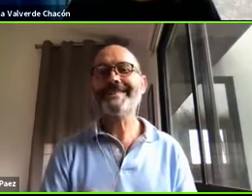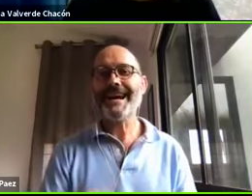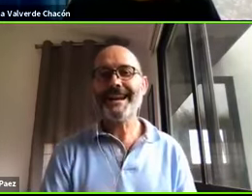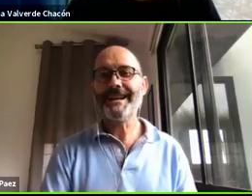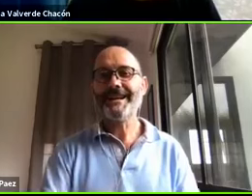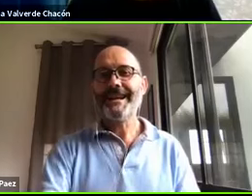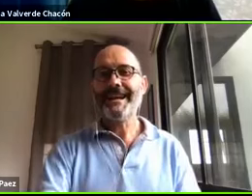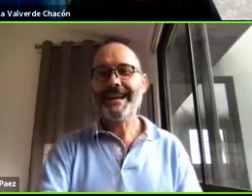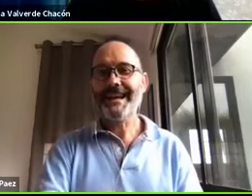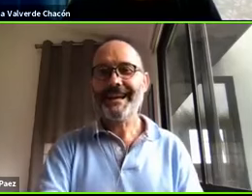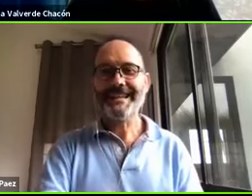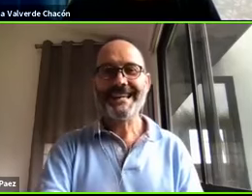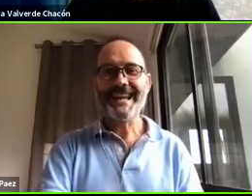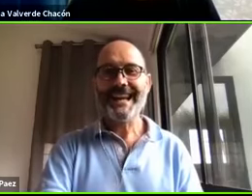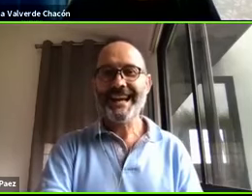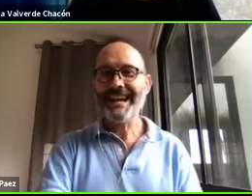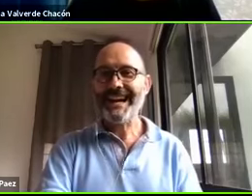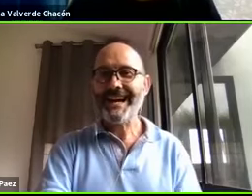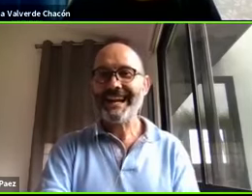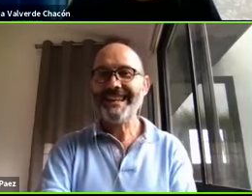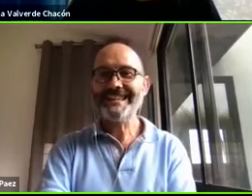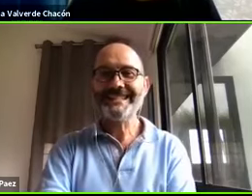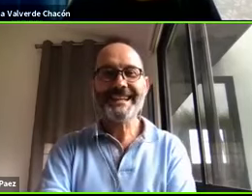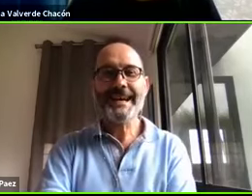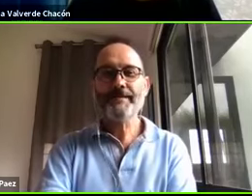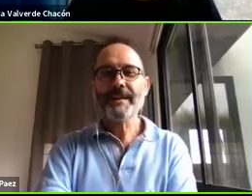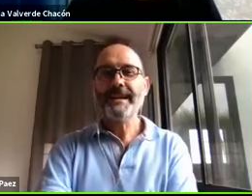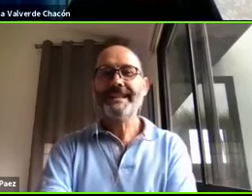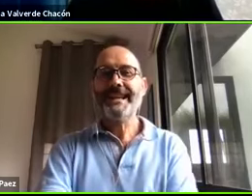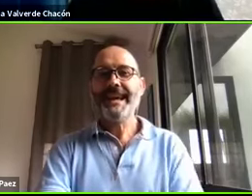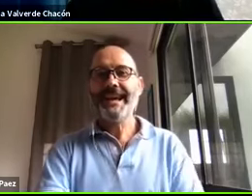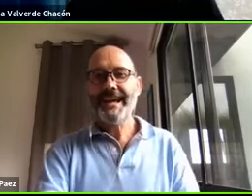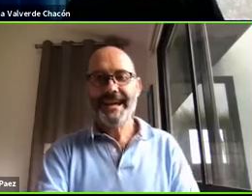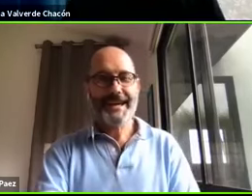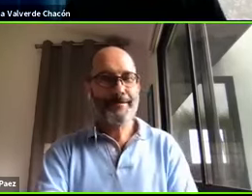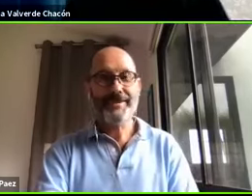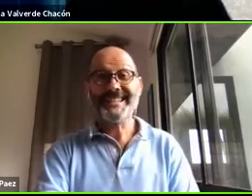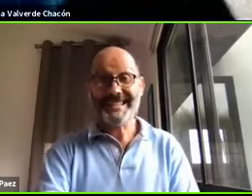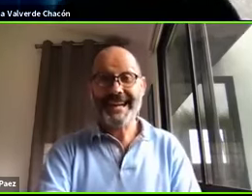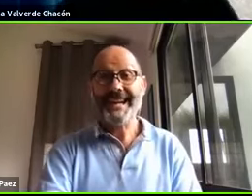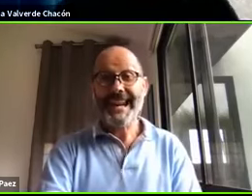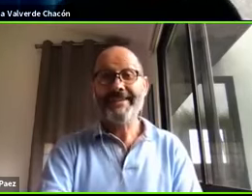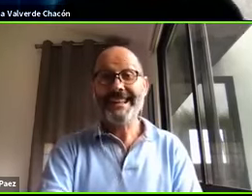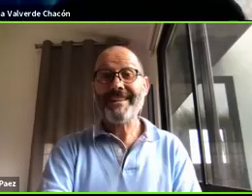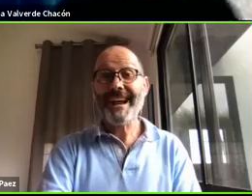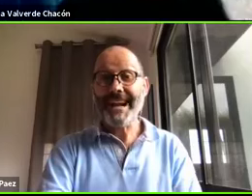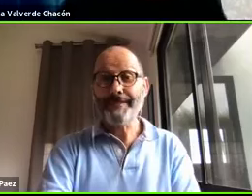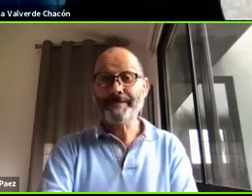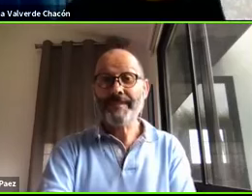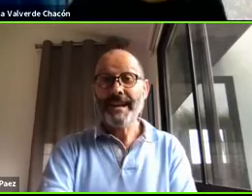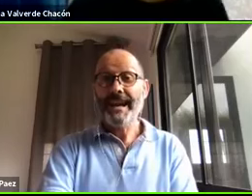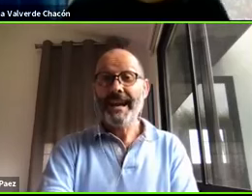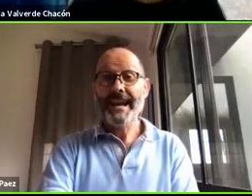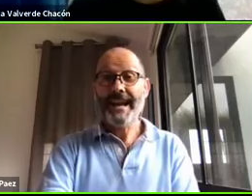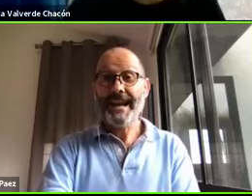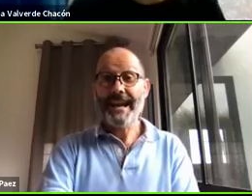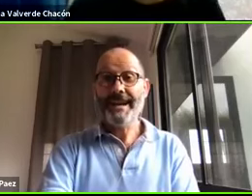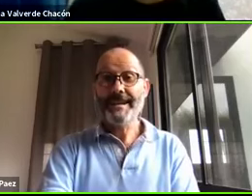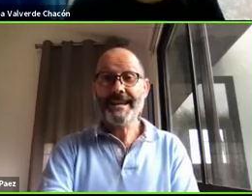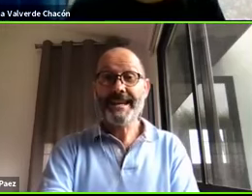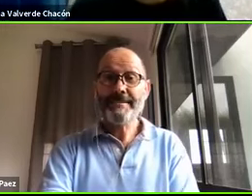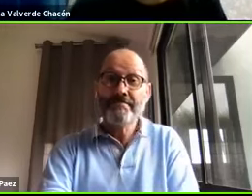documental que tiene la característica de presentar la vida real